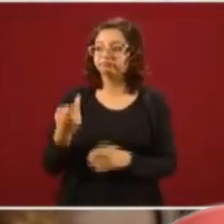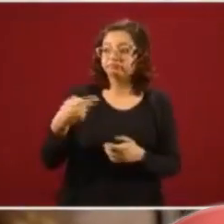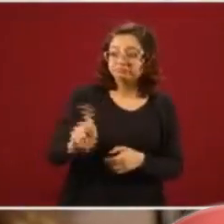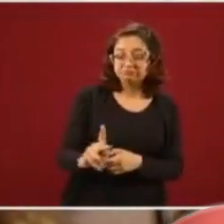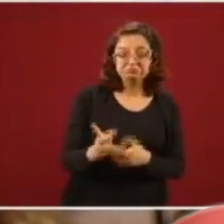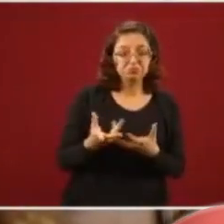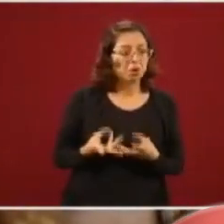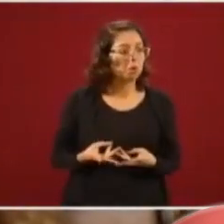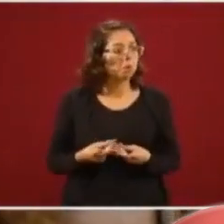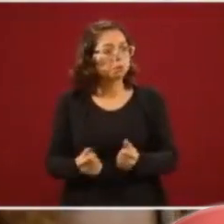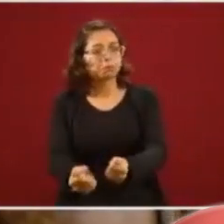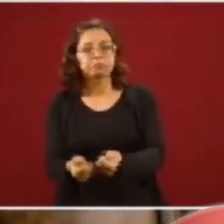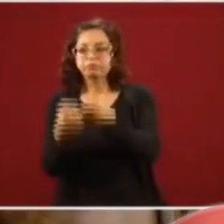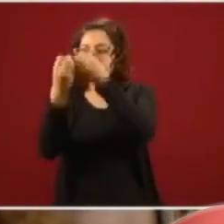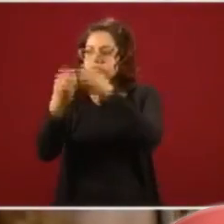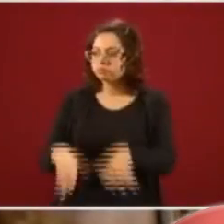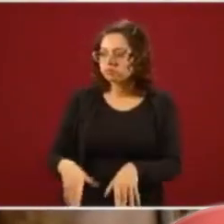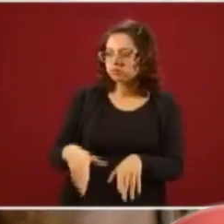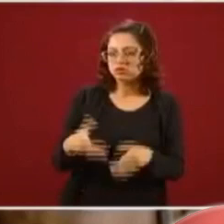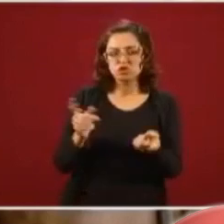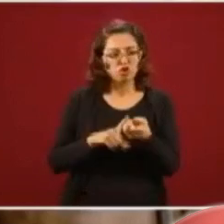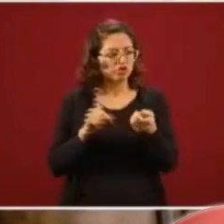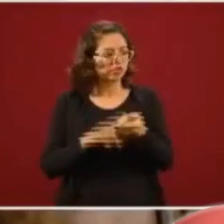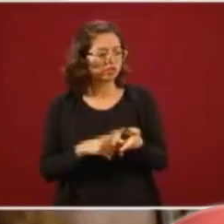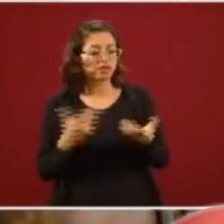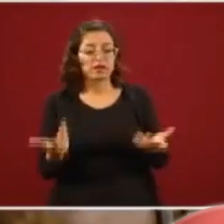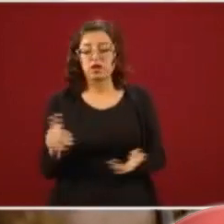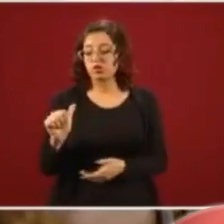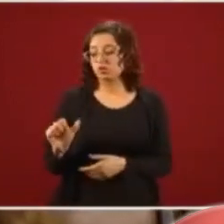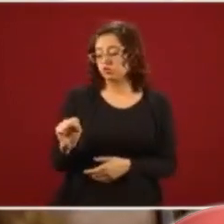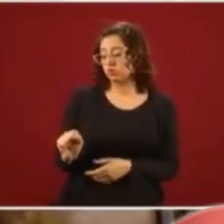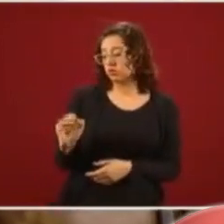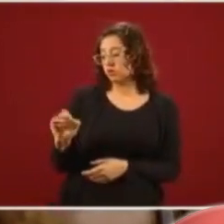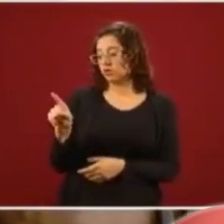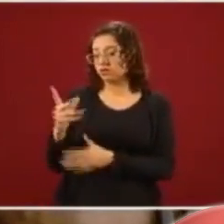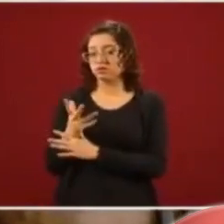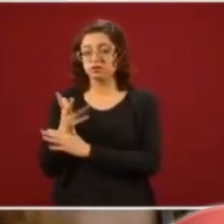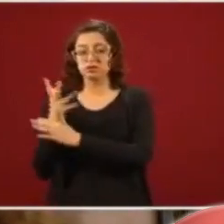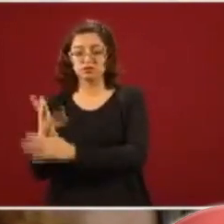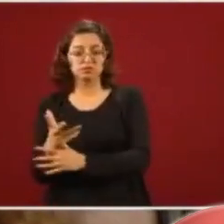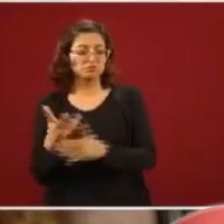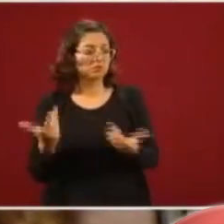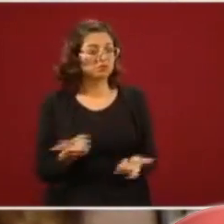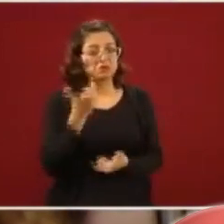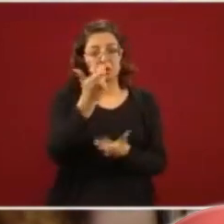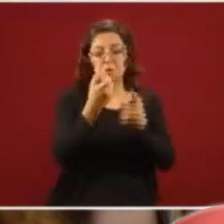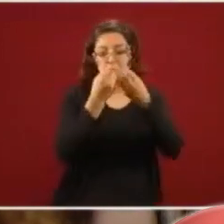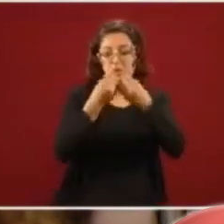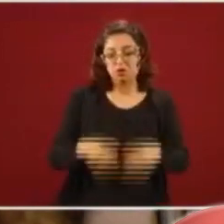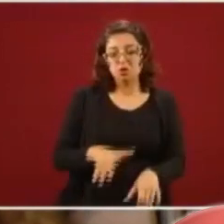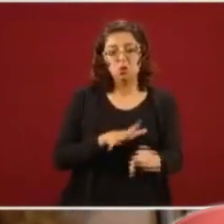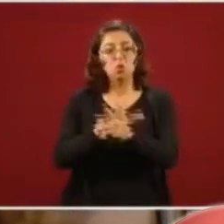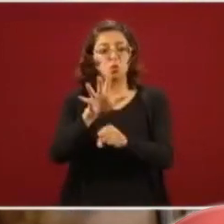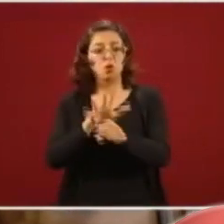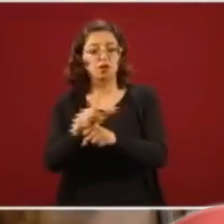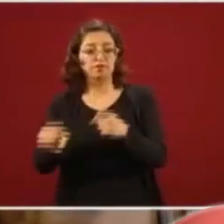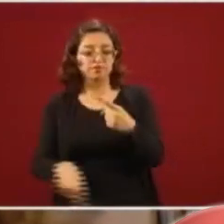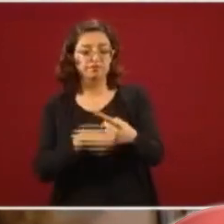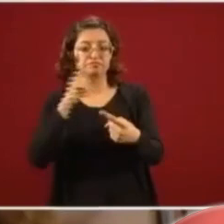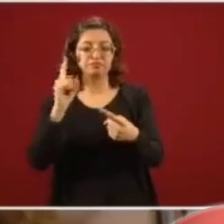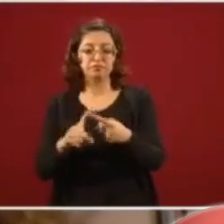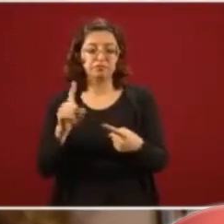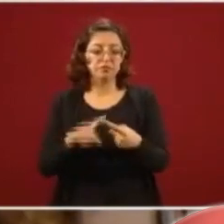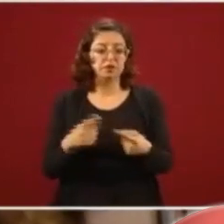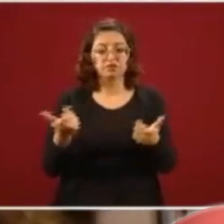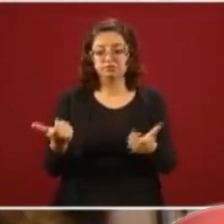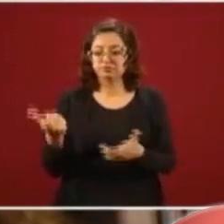podido encontrar. La auditoría nos dice que la razón por la cual no se encuentra este dinero son dos. Una es porque se le da a los amigos,